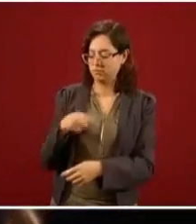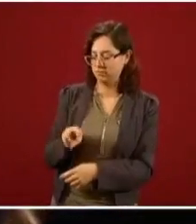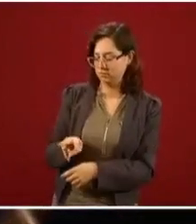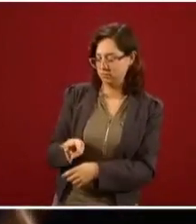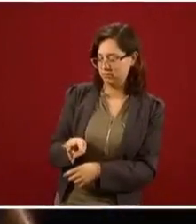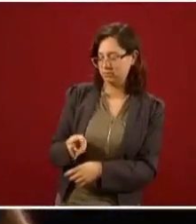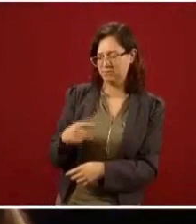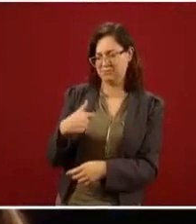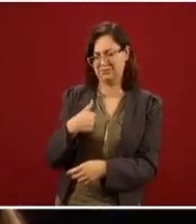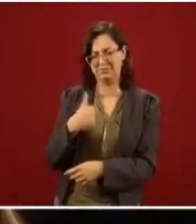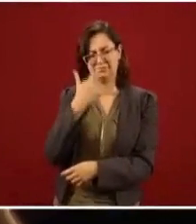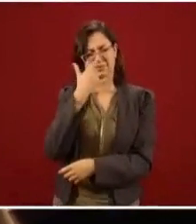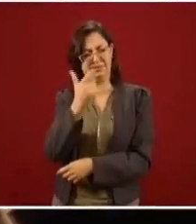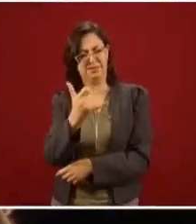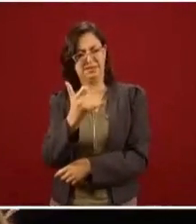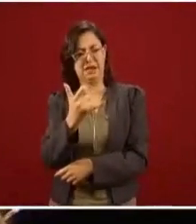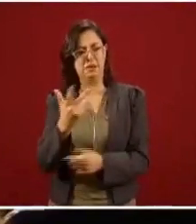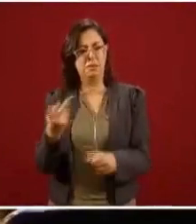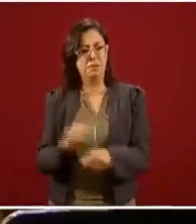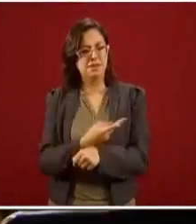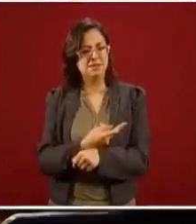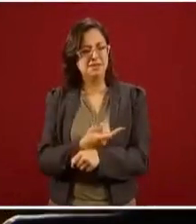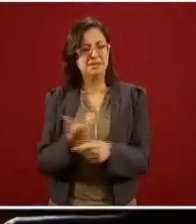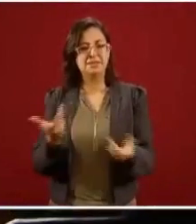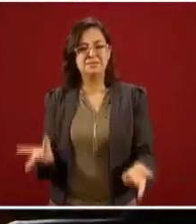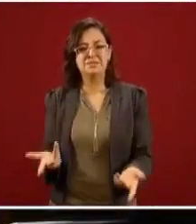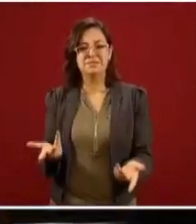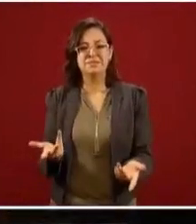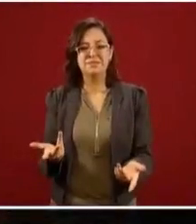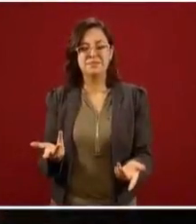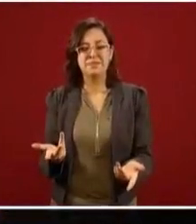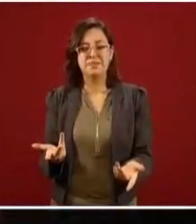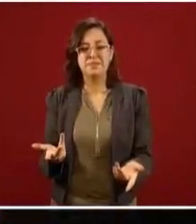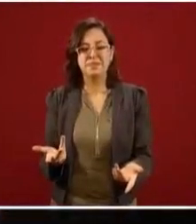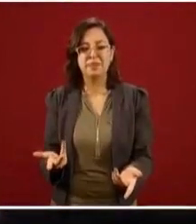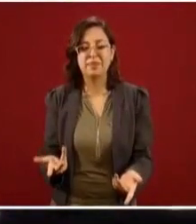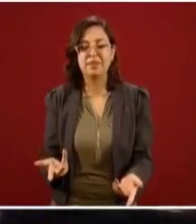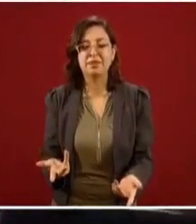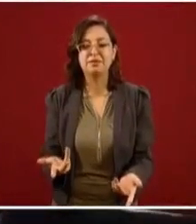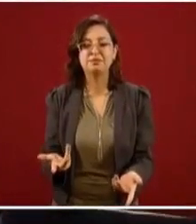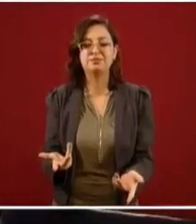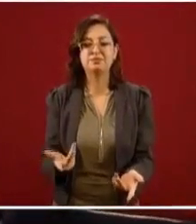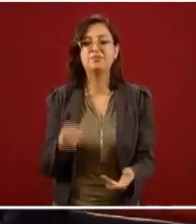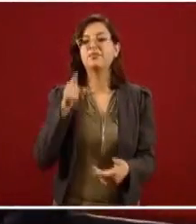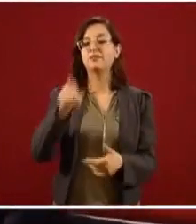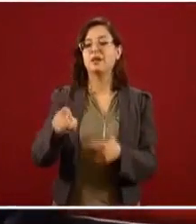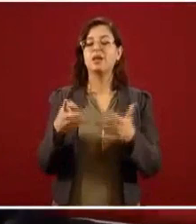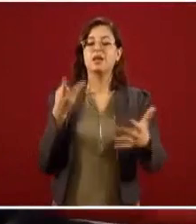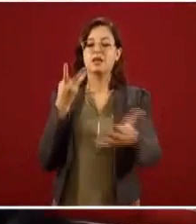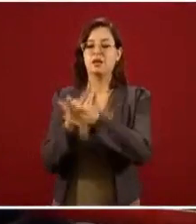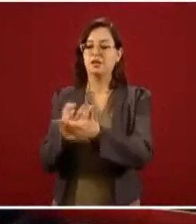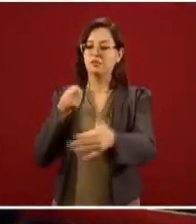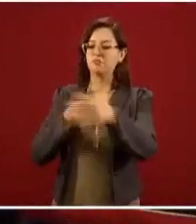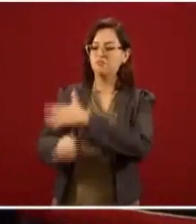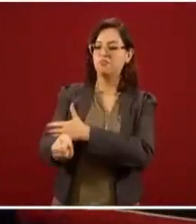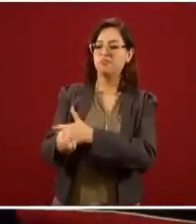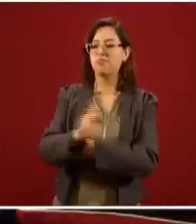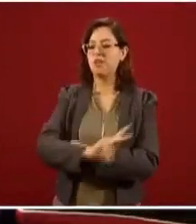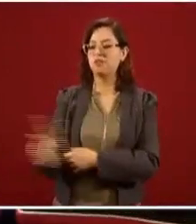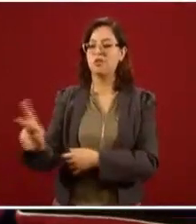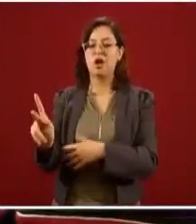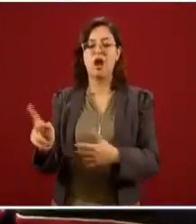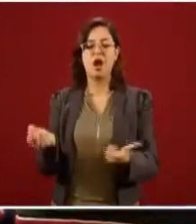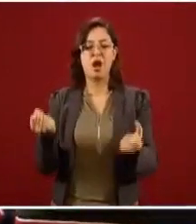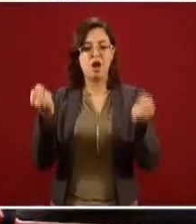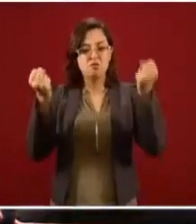Entonces me llamó la atención. Resulta que ese que quería meter a la cárcel a todos, ese hombre autoritario,